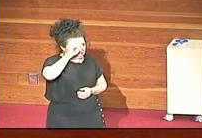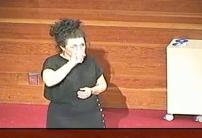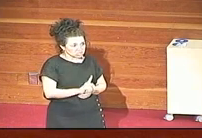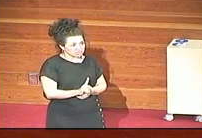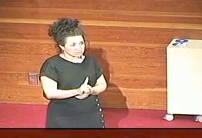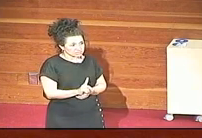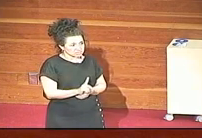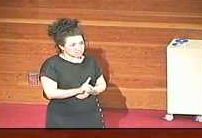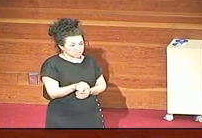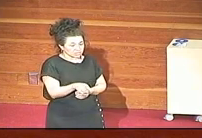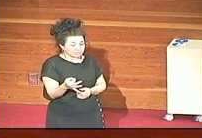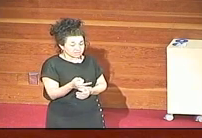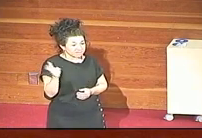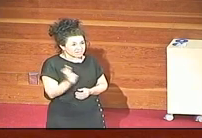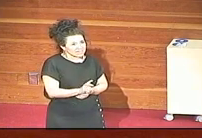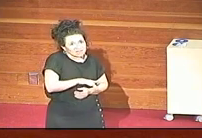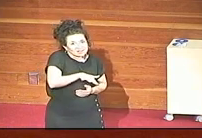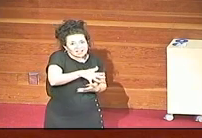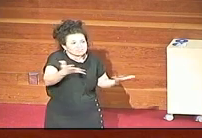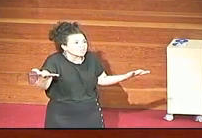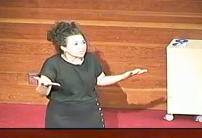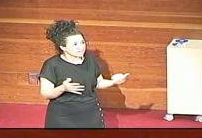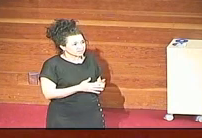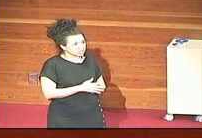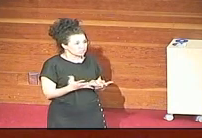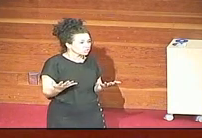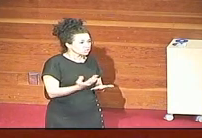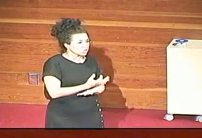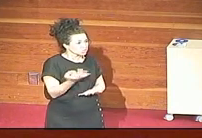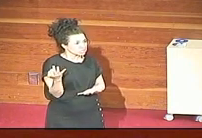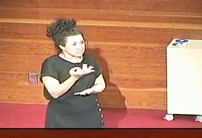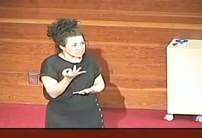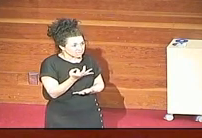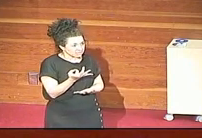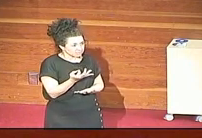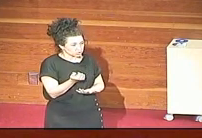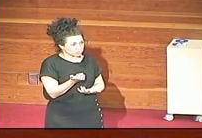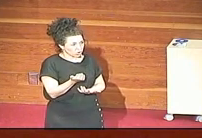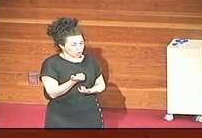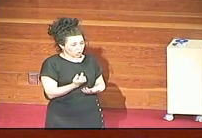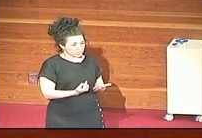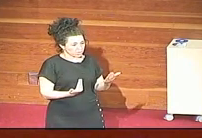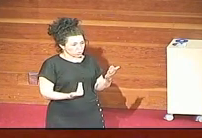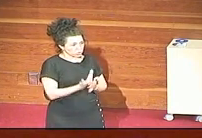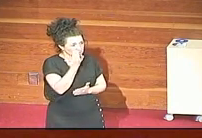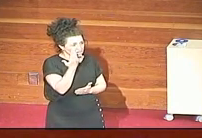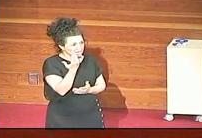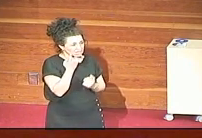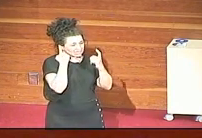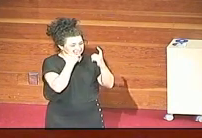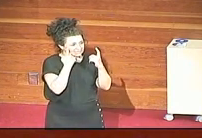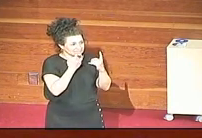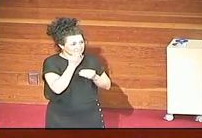eso tiene que venir de algún sitio entonces no sé yo creo que todos deberíamos de tomarnos un día de intentar hacer las cosas